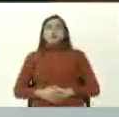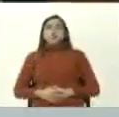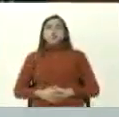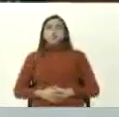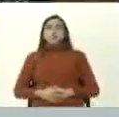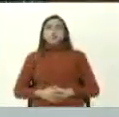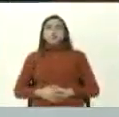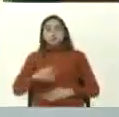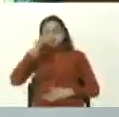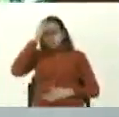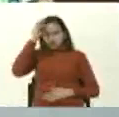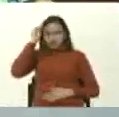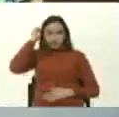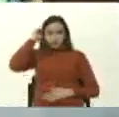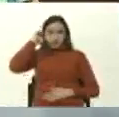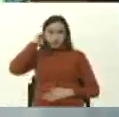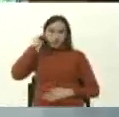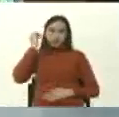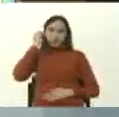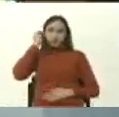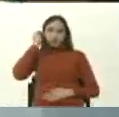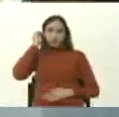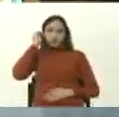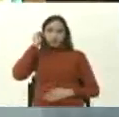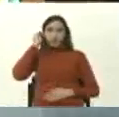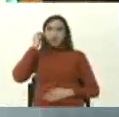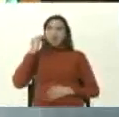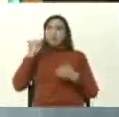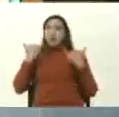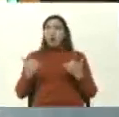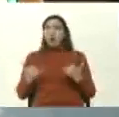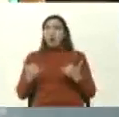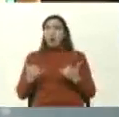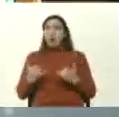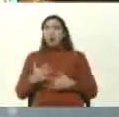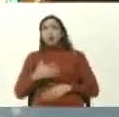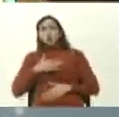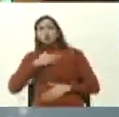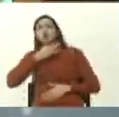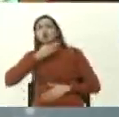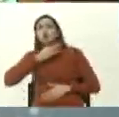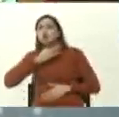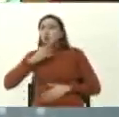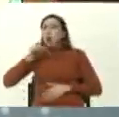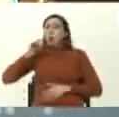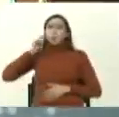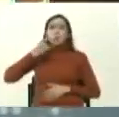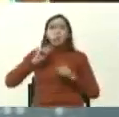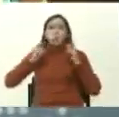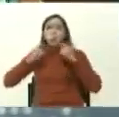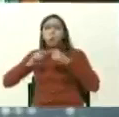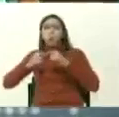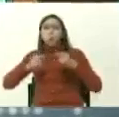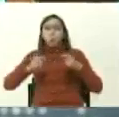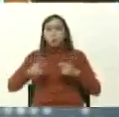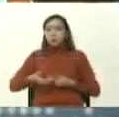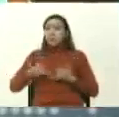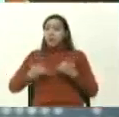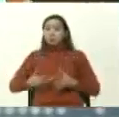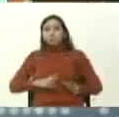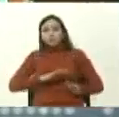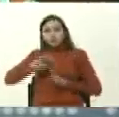Yo he andado con mucha alergia, mis asistentes me trajeron ahorita un caramelo para la garganta, pero es muy importante esta imagen que tú has